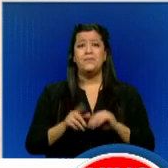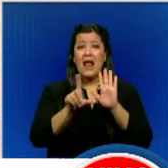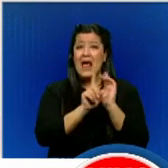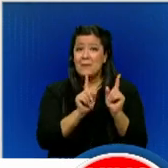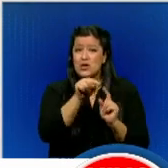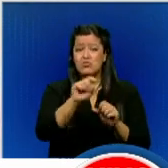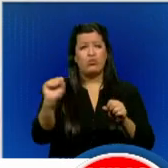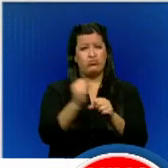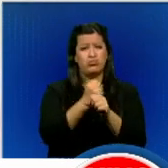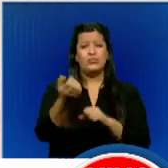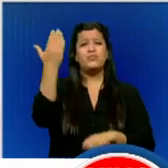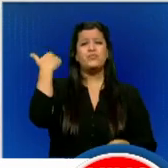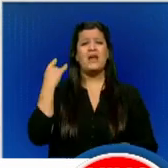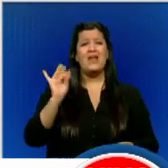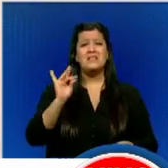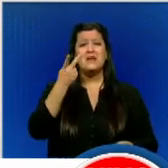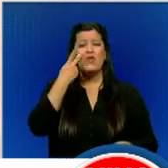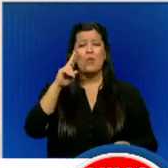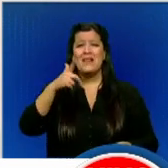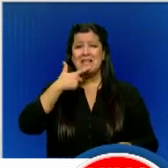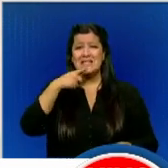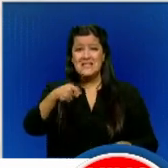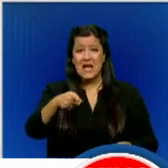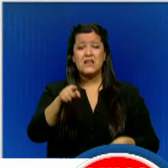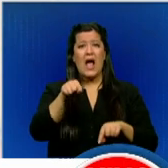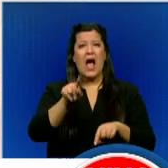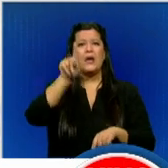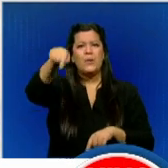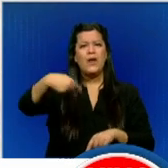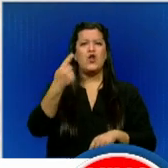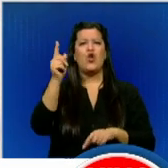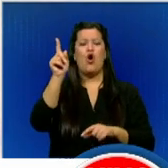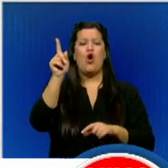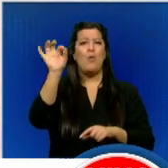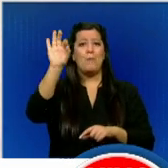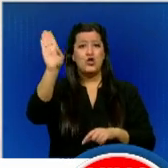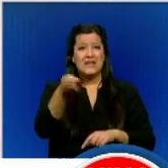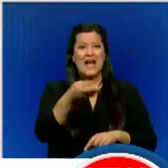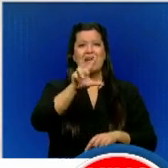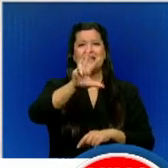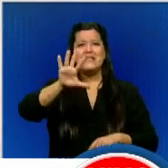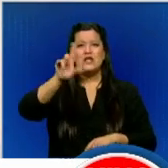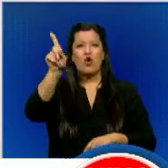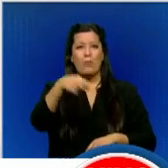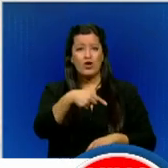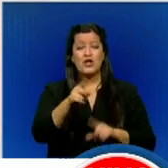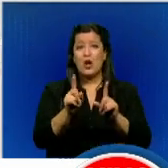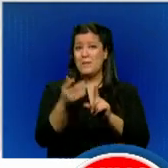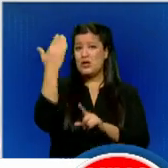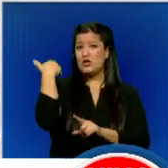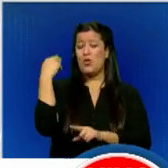sancionó a di por diciembre del 2017 que llevó la alícuota del 35 por ciento que requiere el año